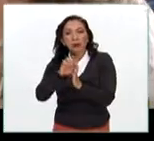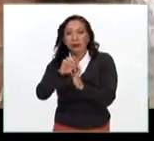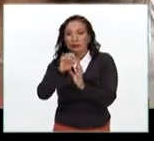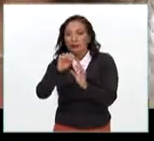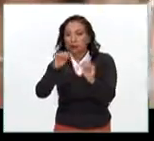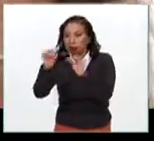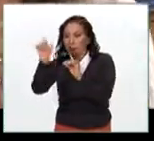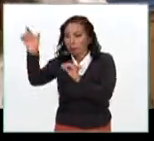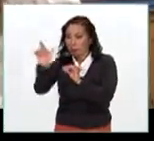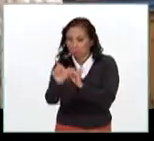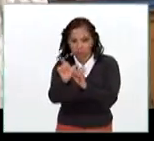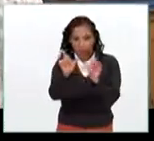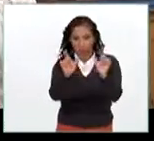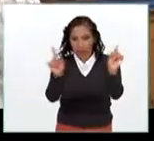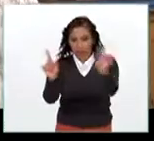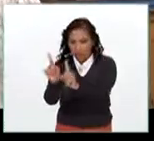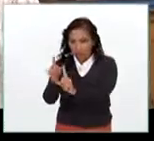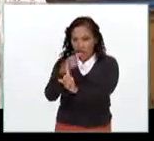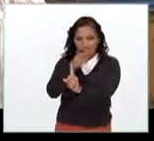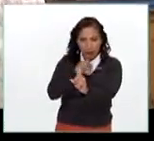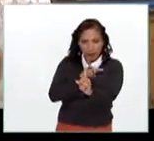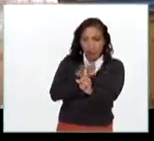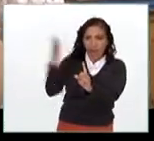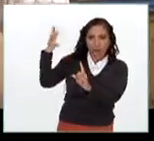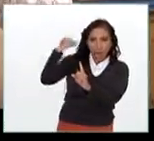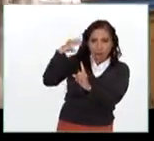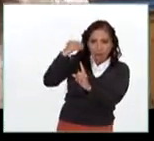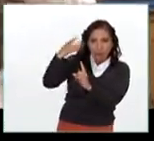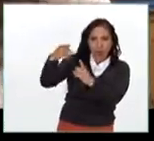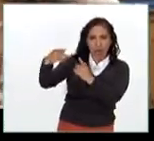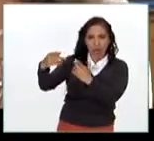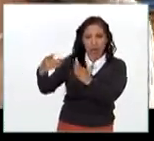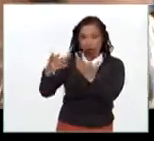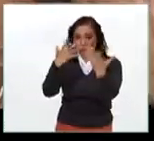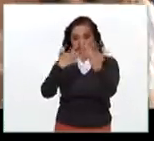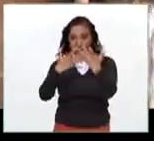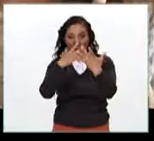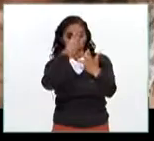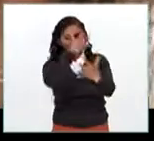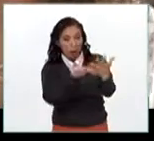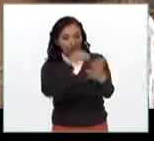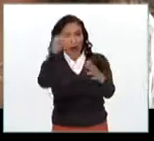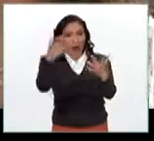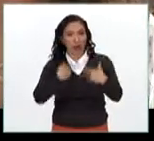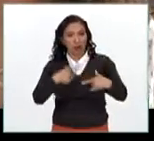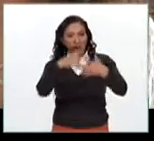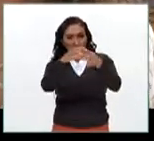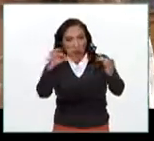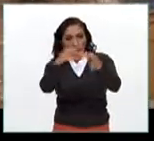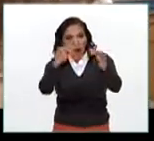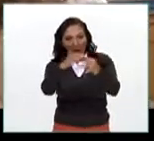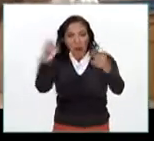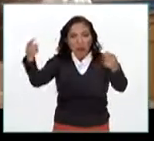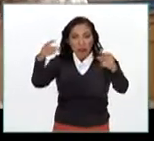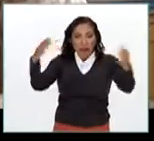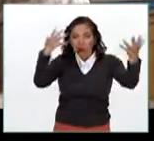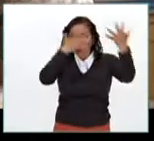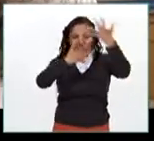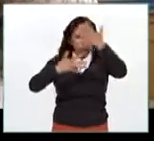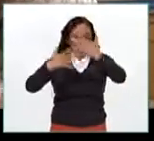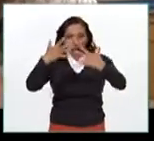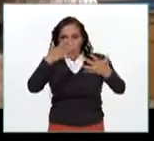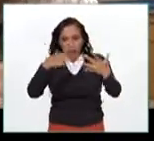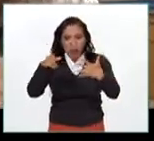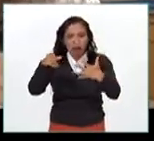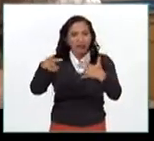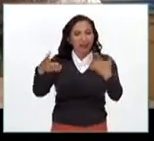Se mueve el monito, te lo dice, te habla no sé quién, te lo lee no sé cuánto, aquí hay música. Entonces,